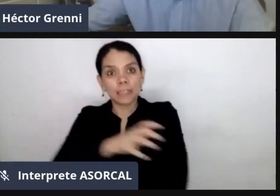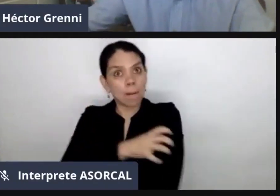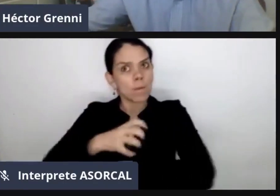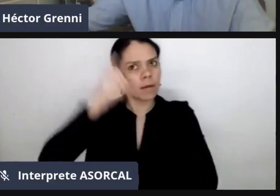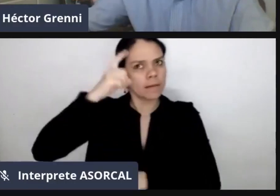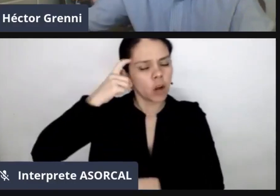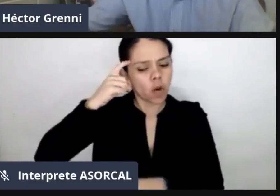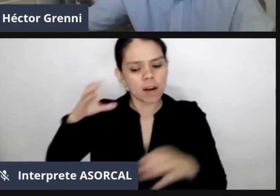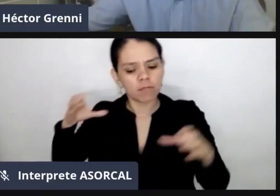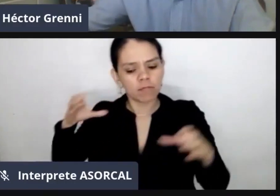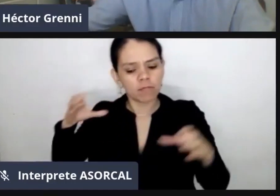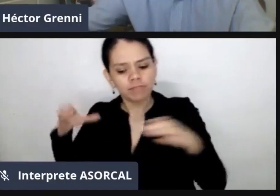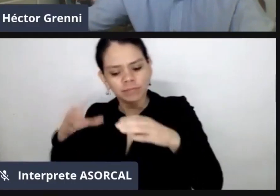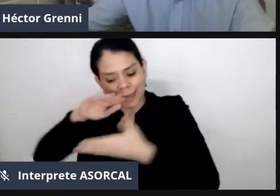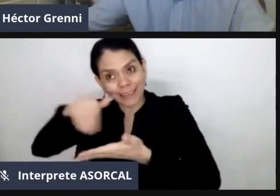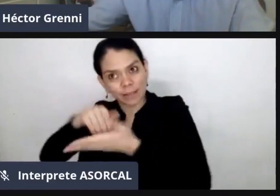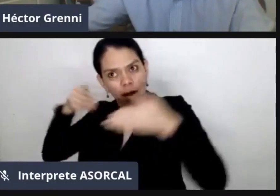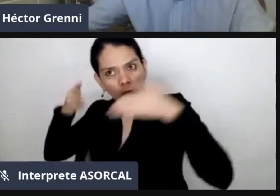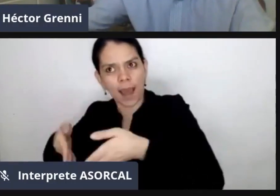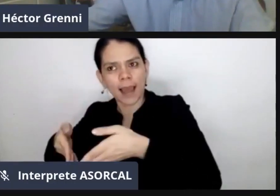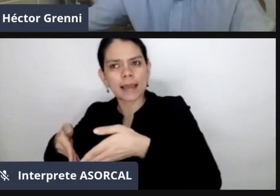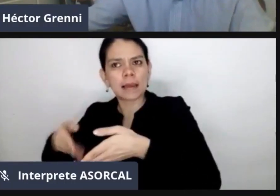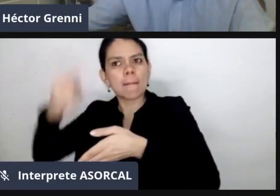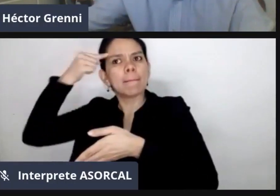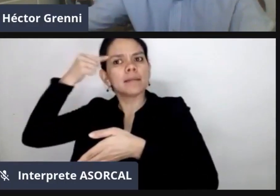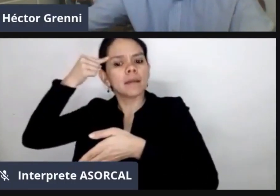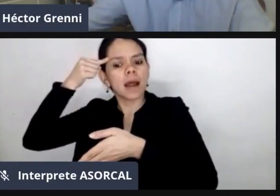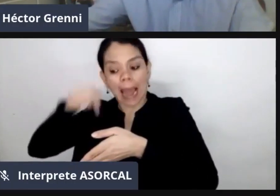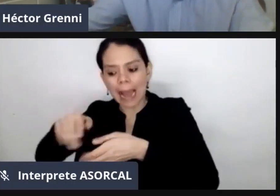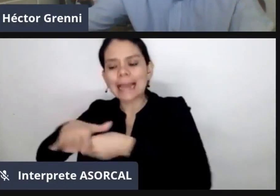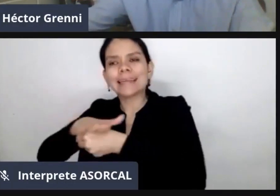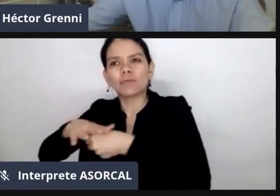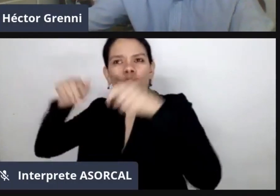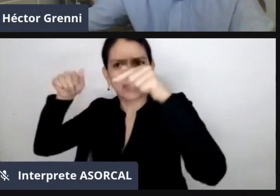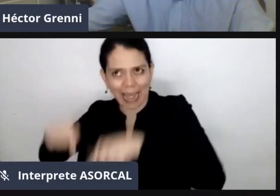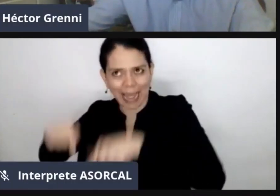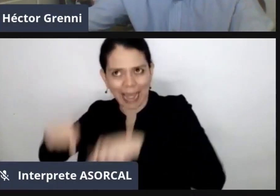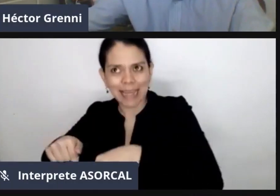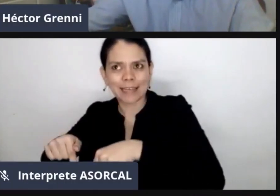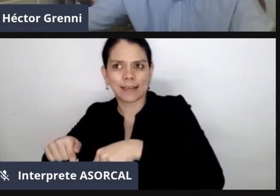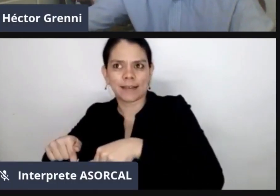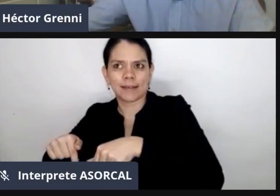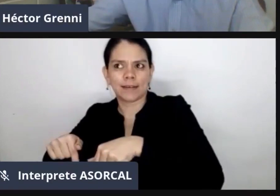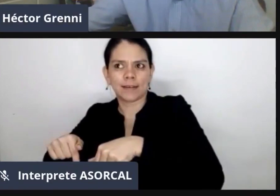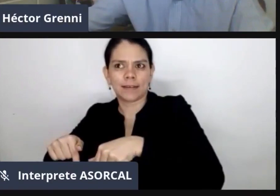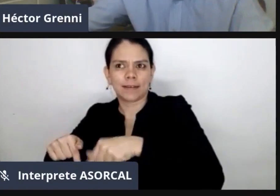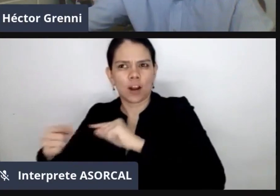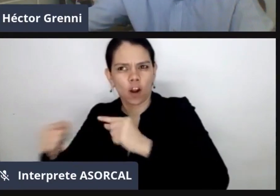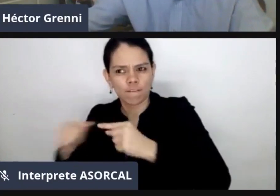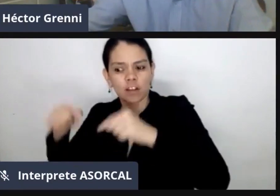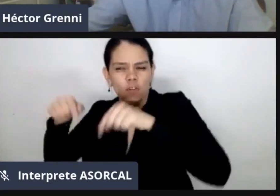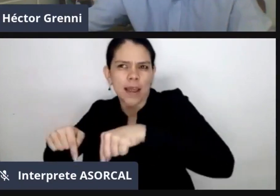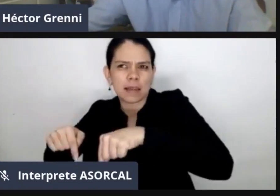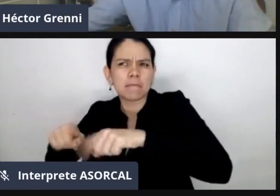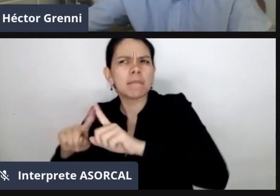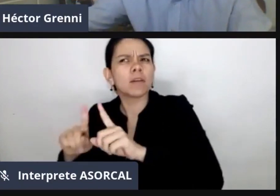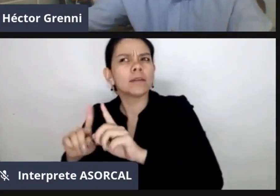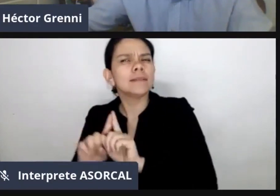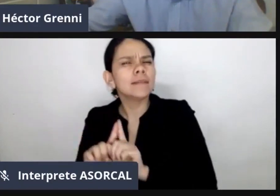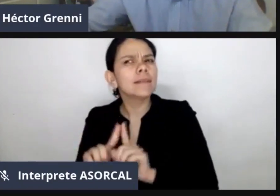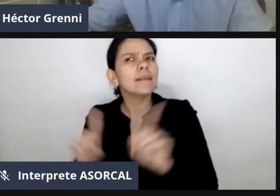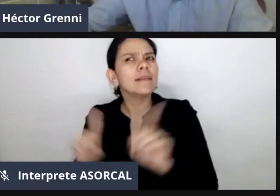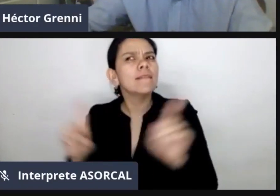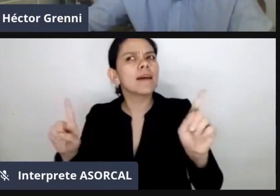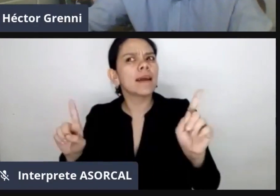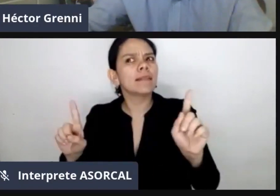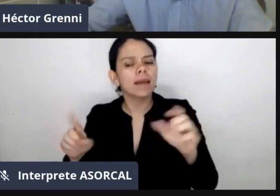acuerdo y de la paz en la periferia, en las ruralidades, ¿sí? Hubo una distancia importante de